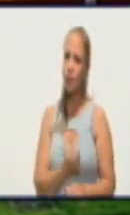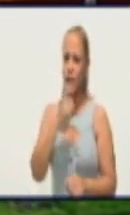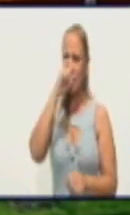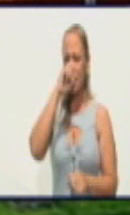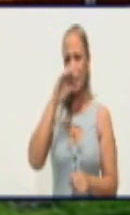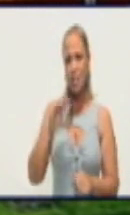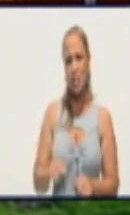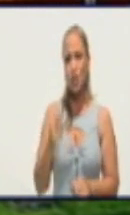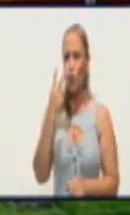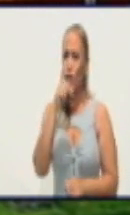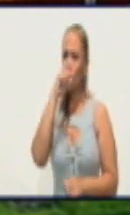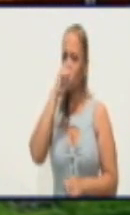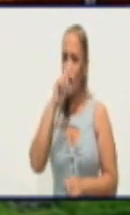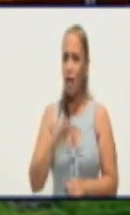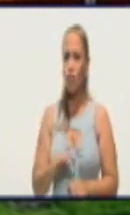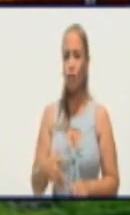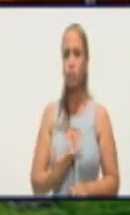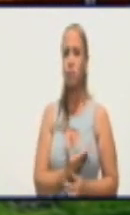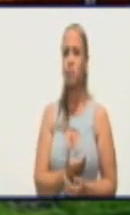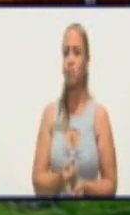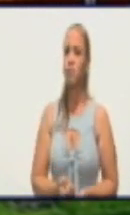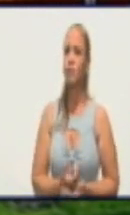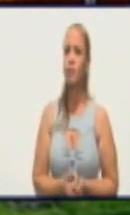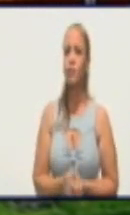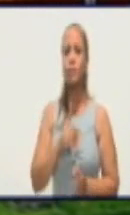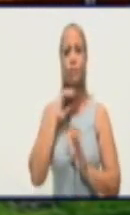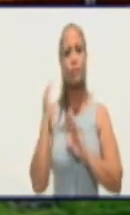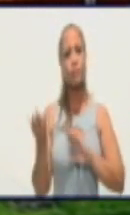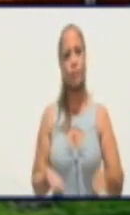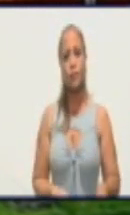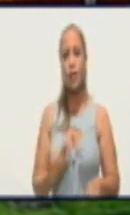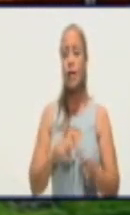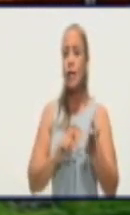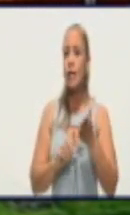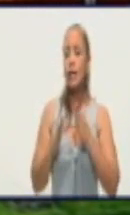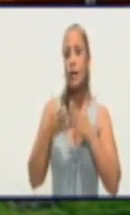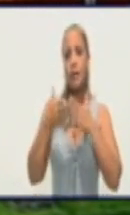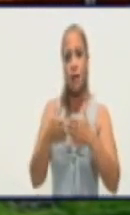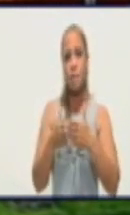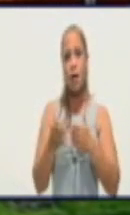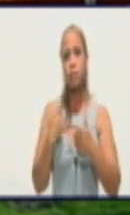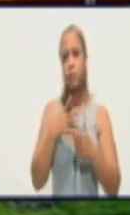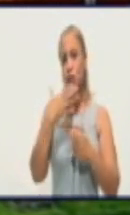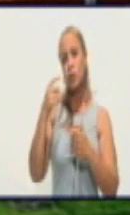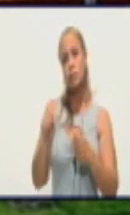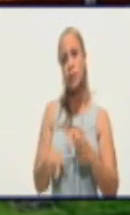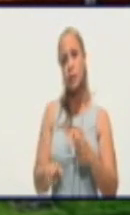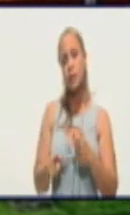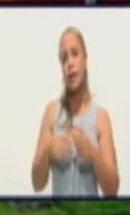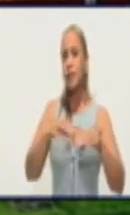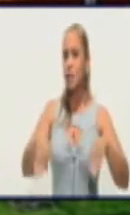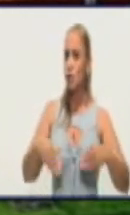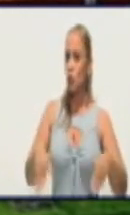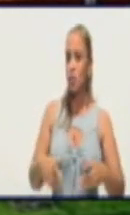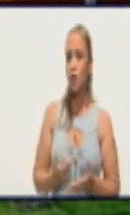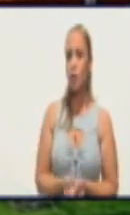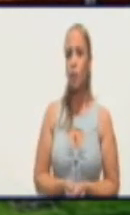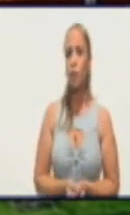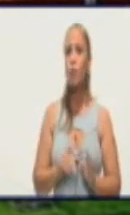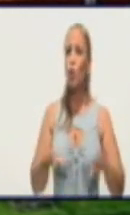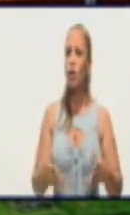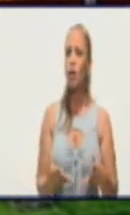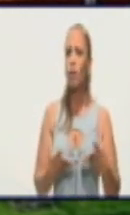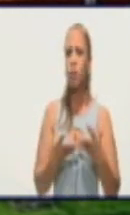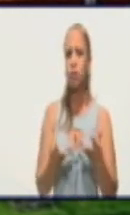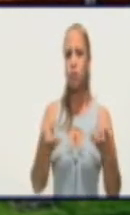niño de 2 años de edad de la capital del país. Granma no escapa a esta situación porque se ha ido